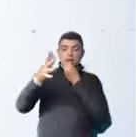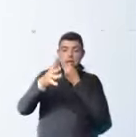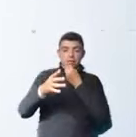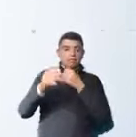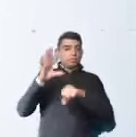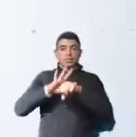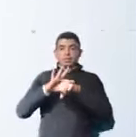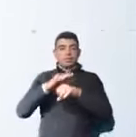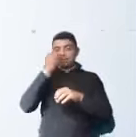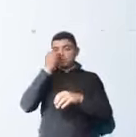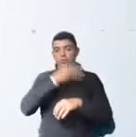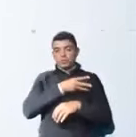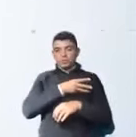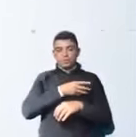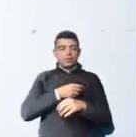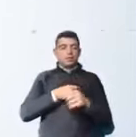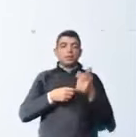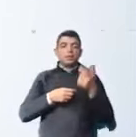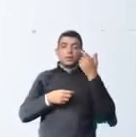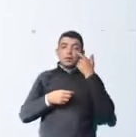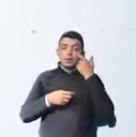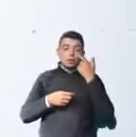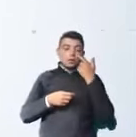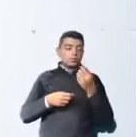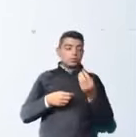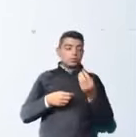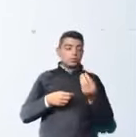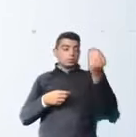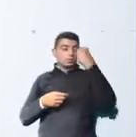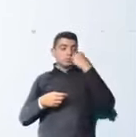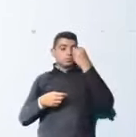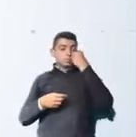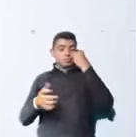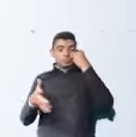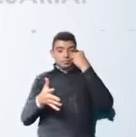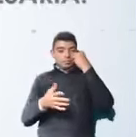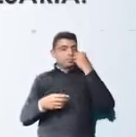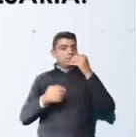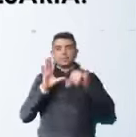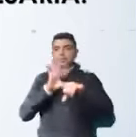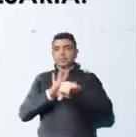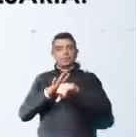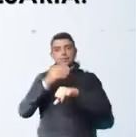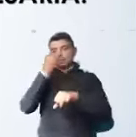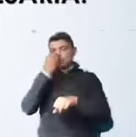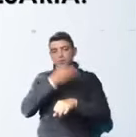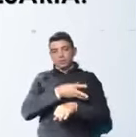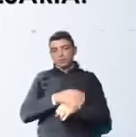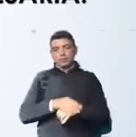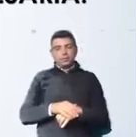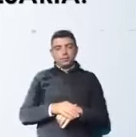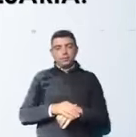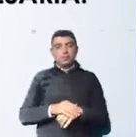funciona. Muchachos, cuando la alimentación es mala, la medicina no funciona. Pero cuando